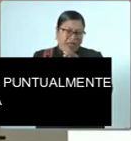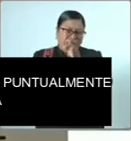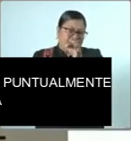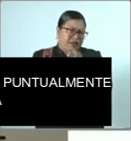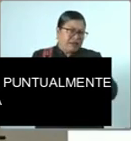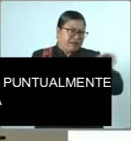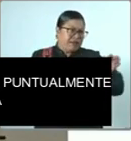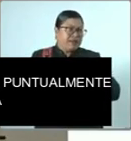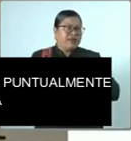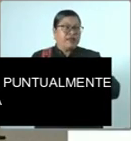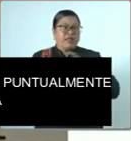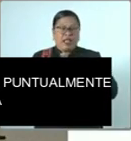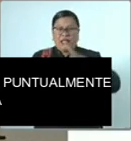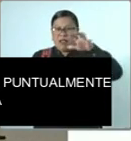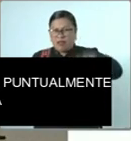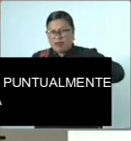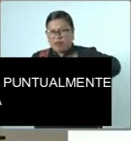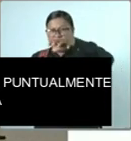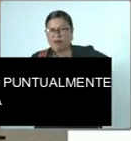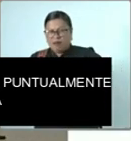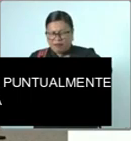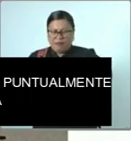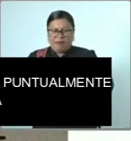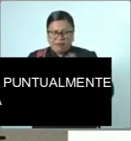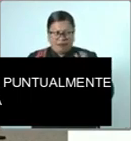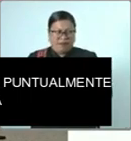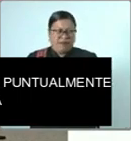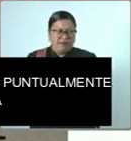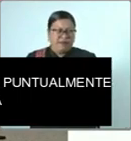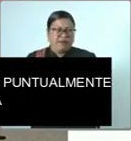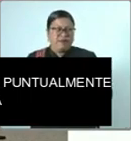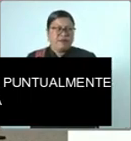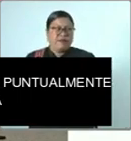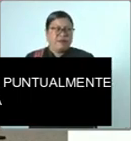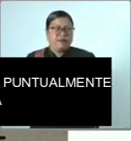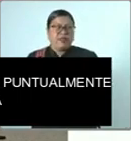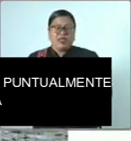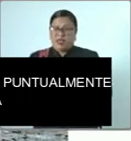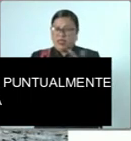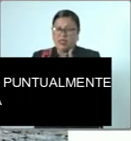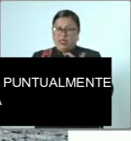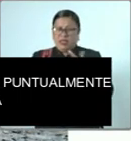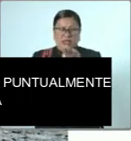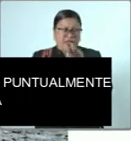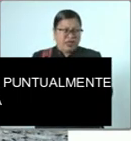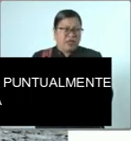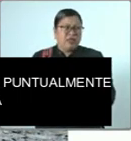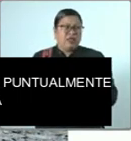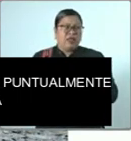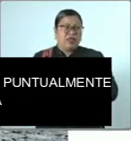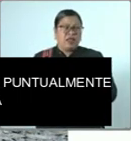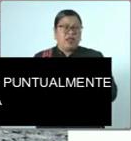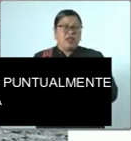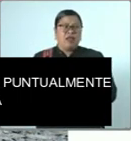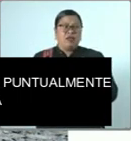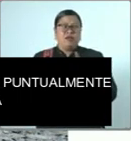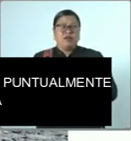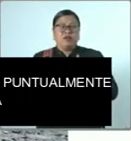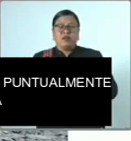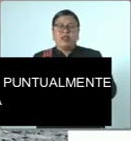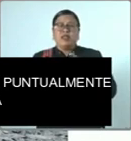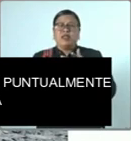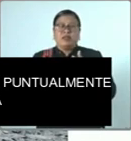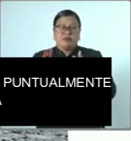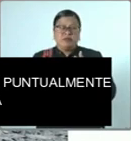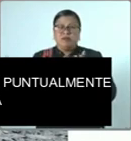comunidades, aquí ya hay maquinaria, estos cortes a la circulación. Bueno, pues muchos de los transportistas